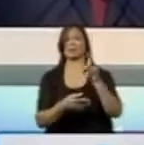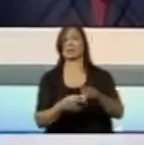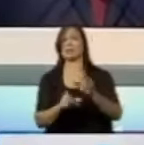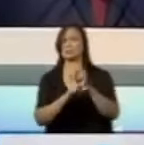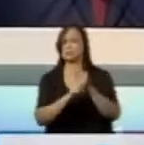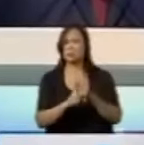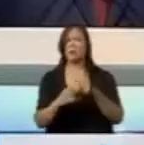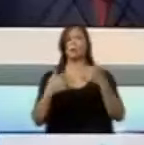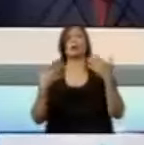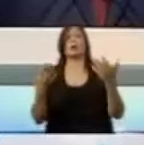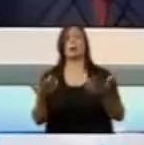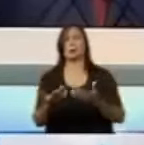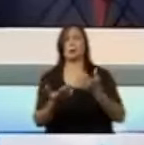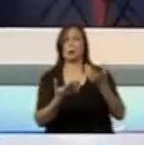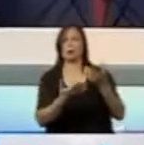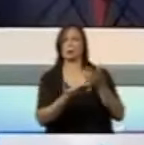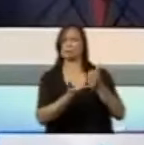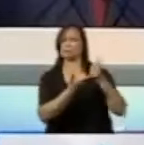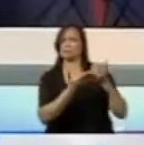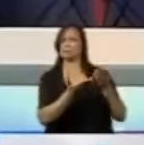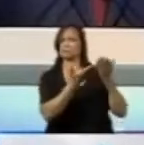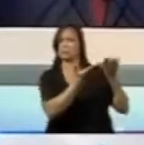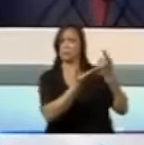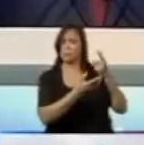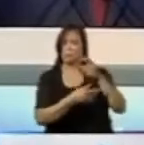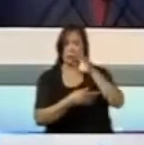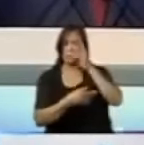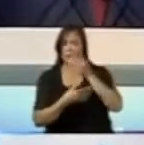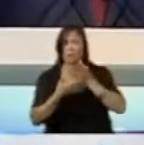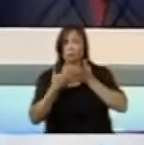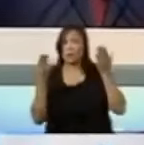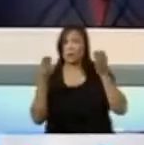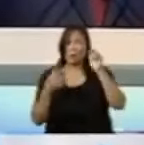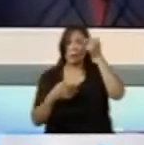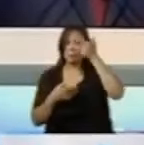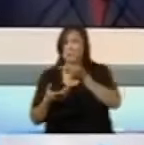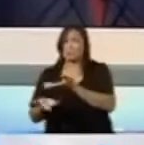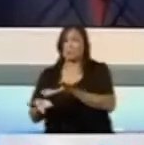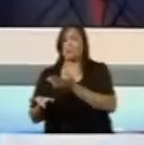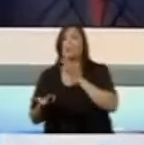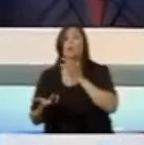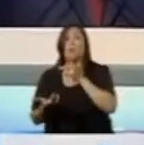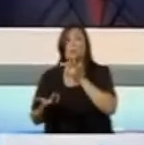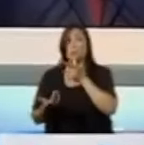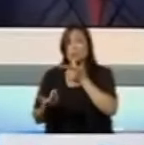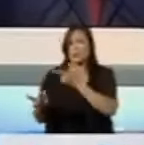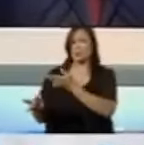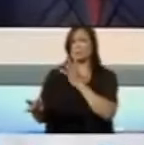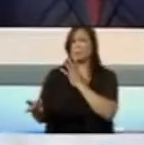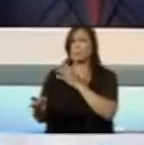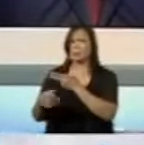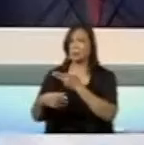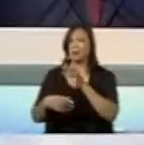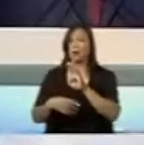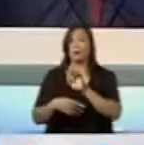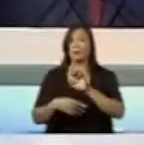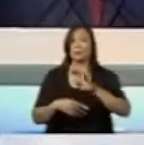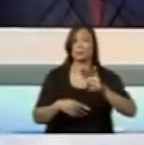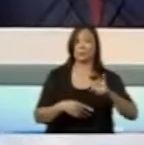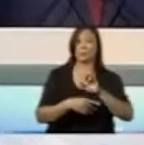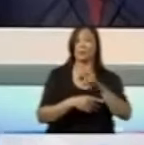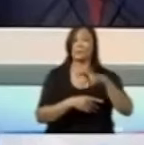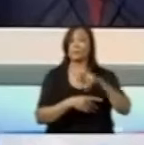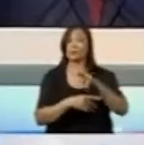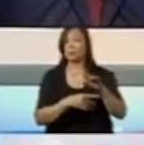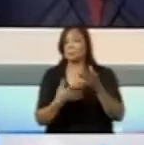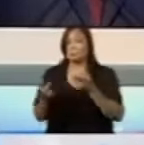esa situación llevarla a los ámbitos diplomáticos. En un país donde casi donde no hay gobierno, ¿con quién íbamos a negociar? ¿Con barbecue? ¿Con